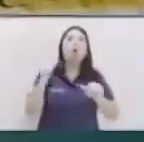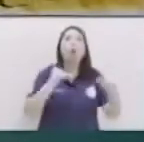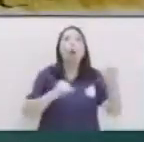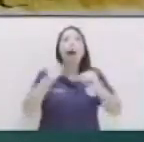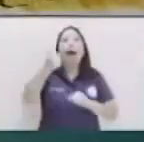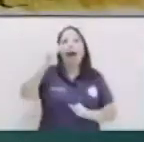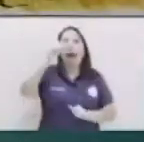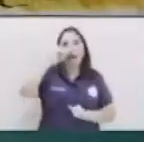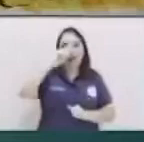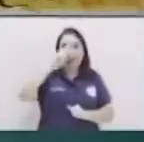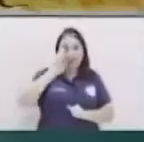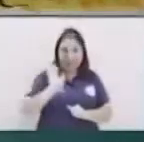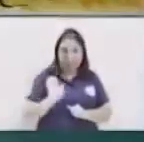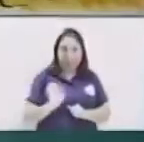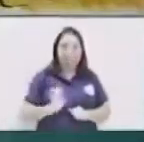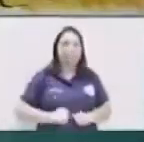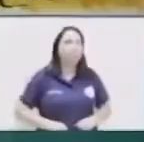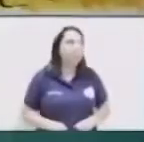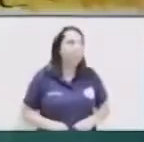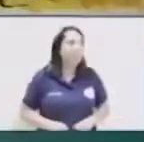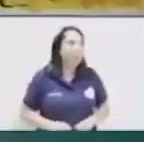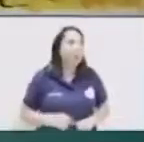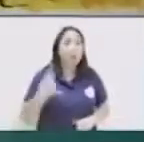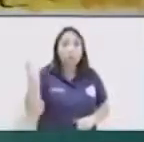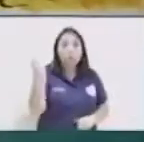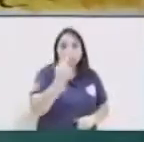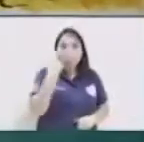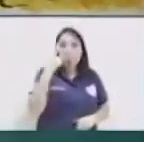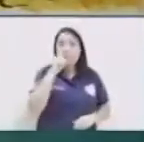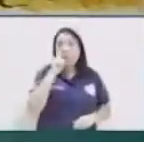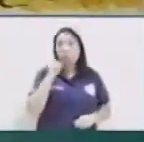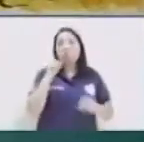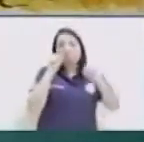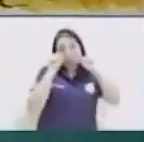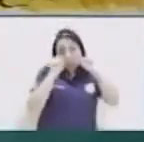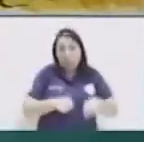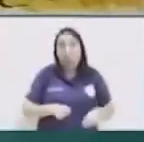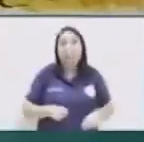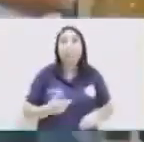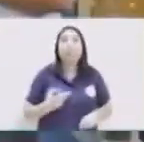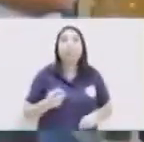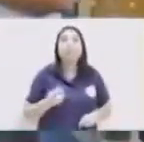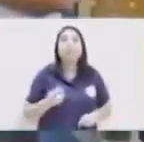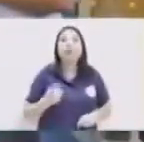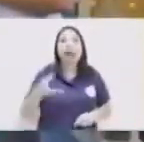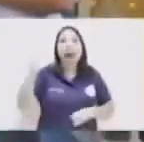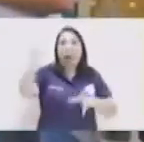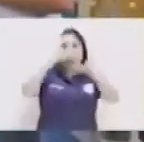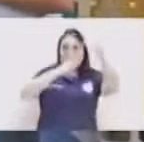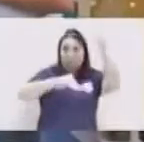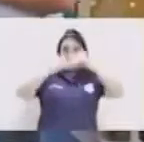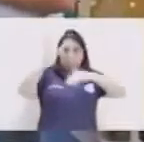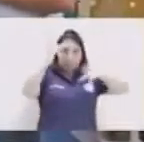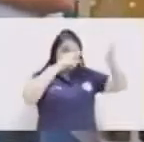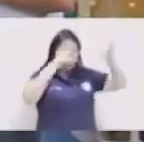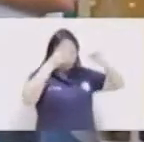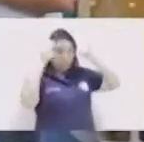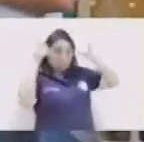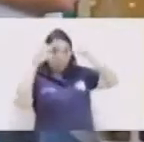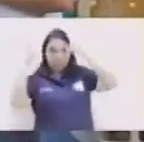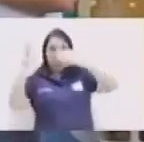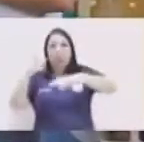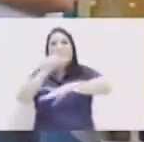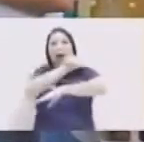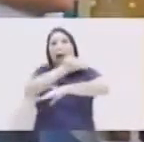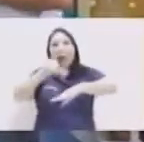dibujo para ser artistas. Todos nacemos artistas y depende de nosotros el seguirlo desarrollando, el seguirlo motivando